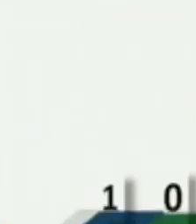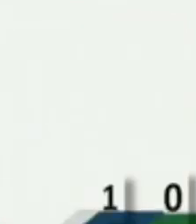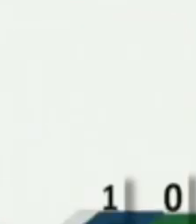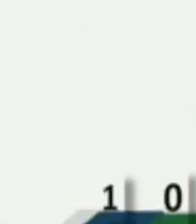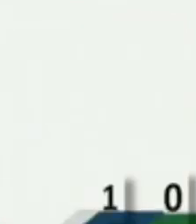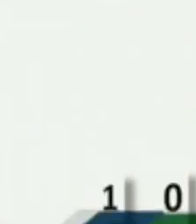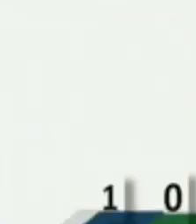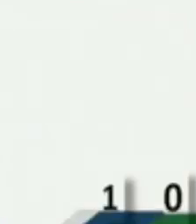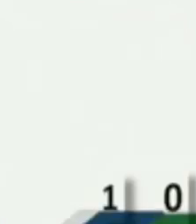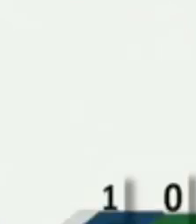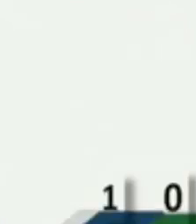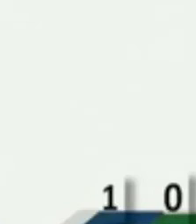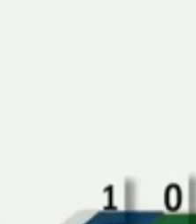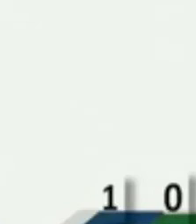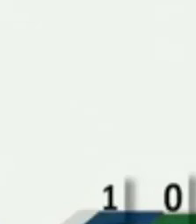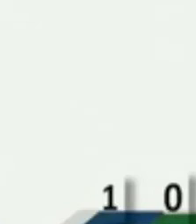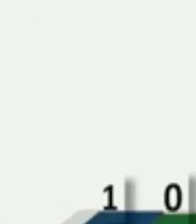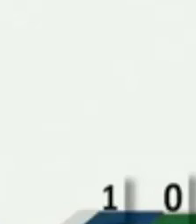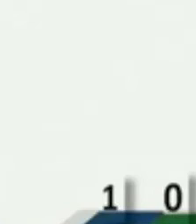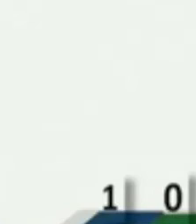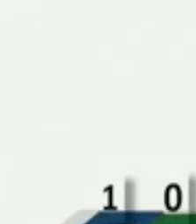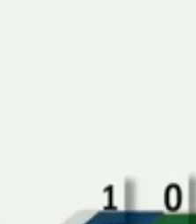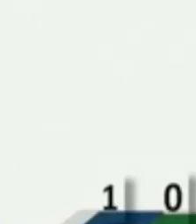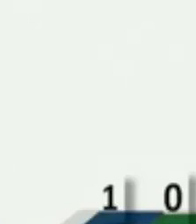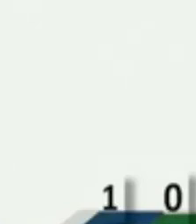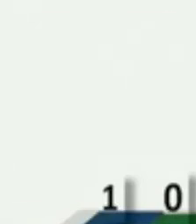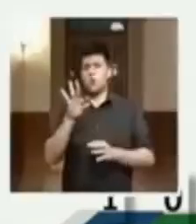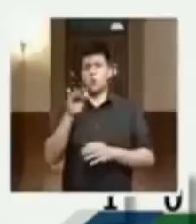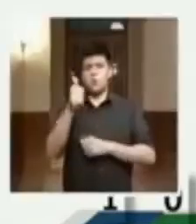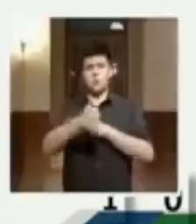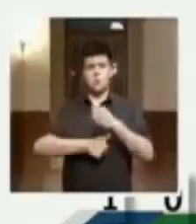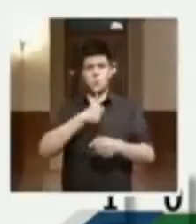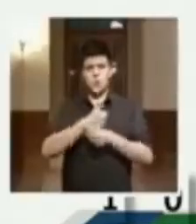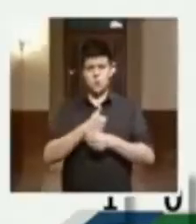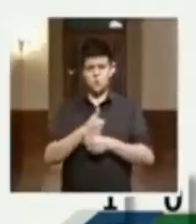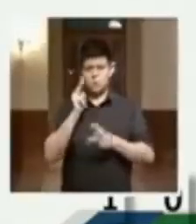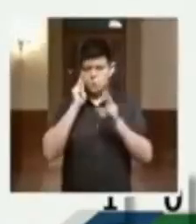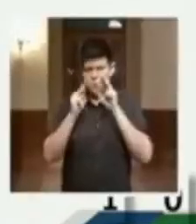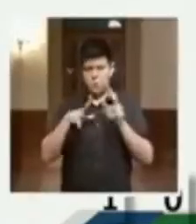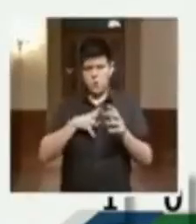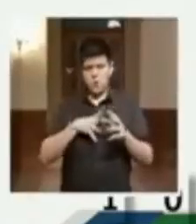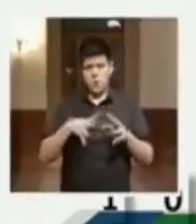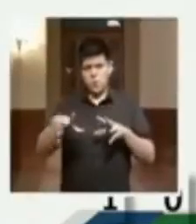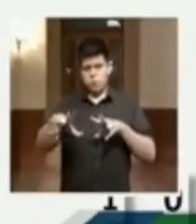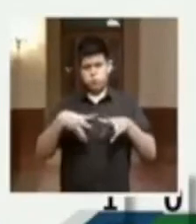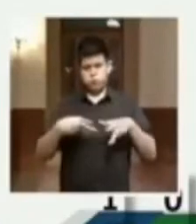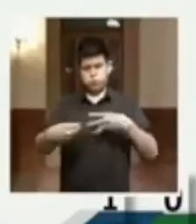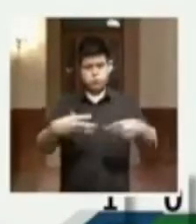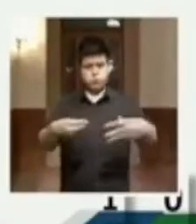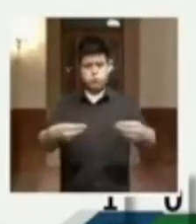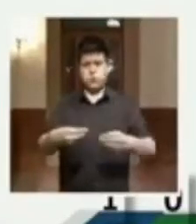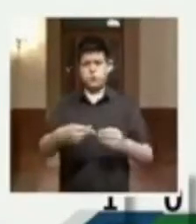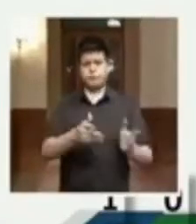se siguen presentando en el grupo de 25 a 44 años de edad el siguiente grupo